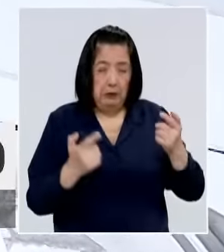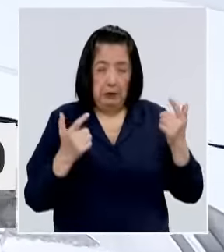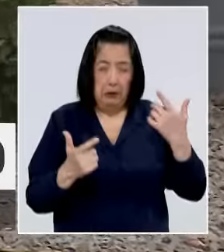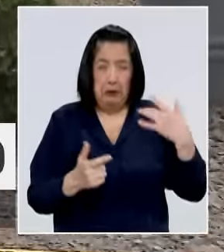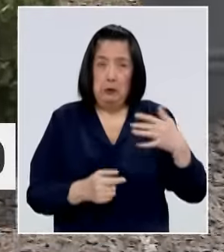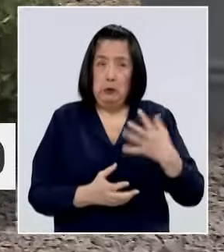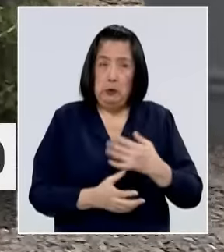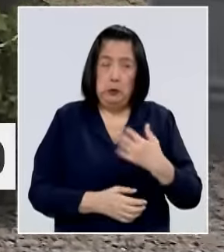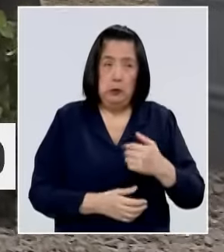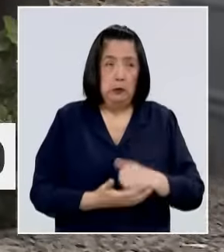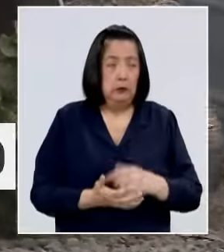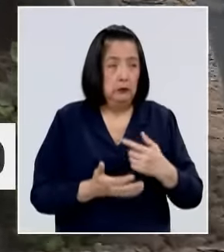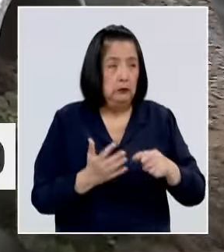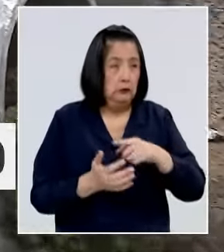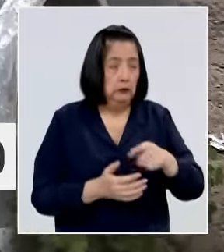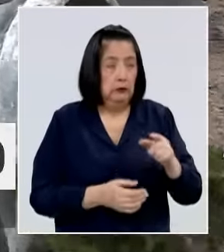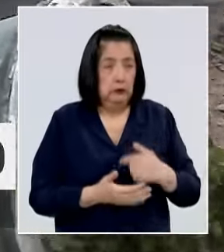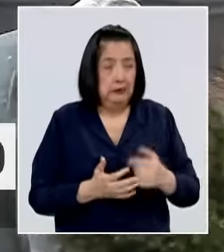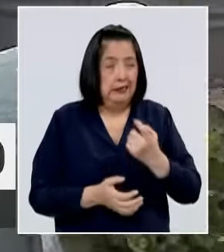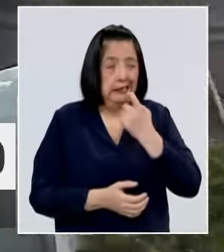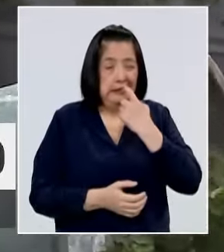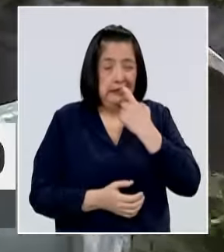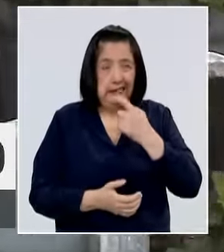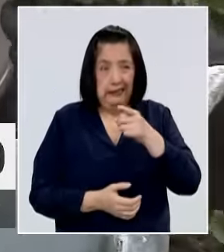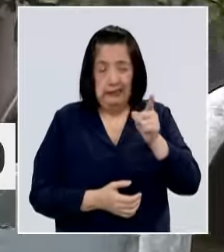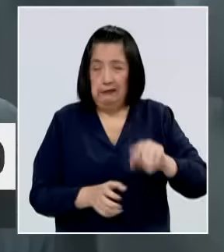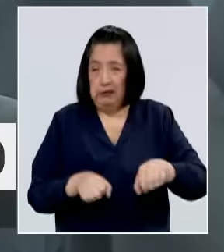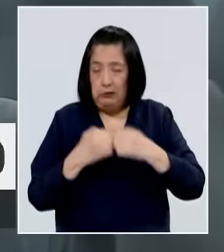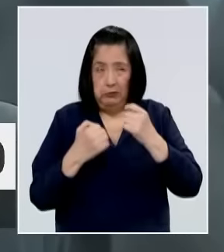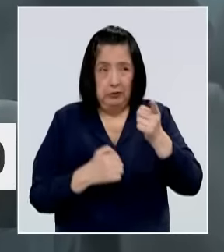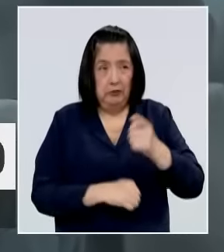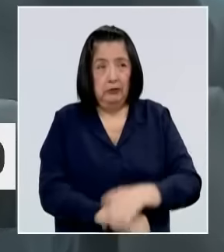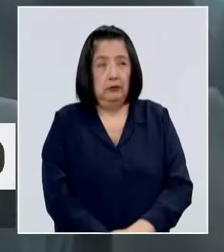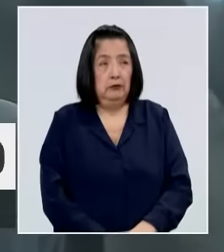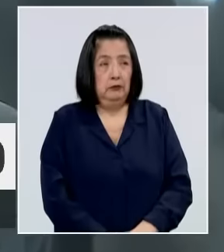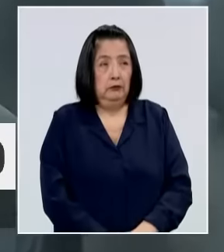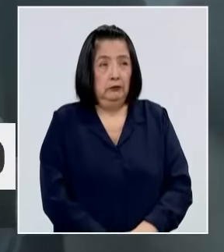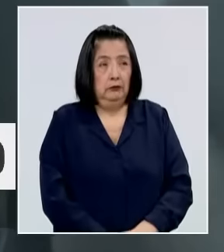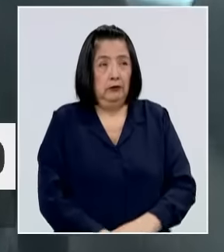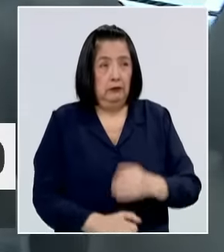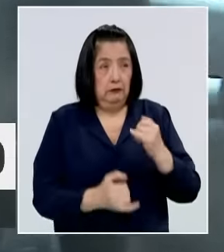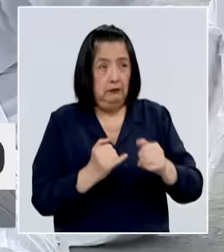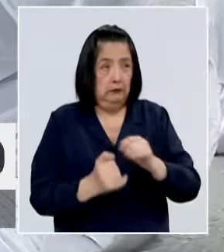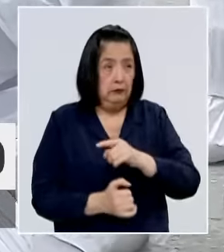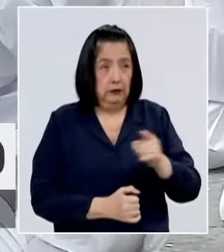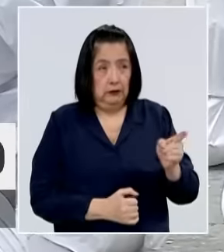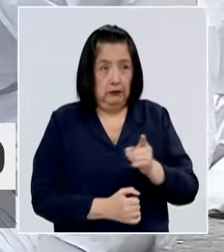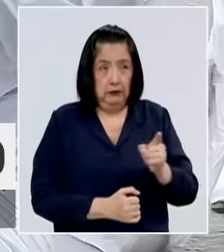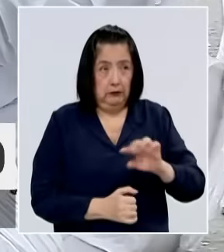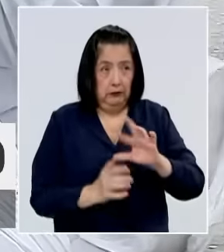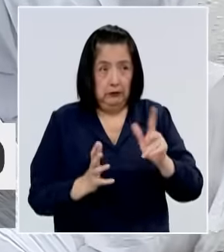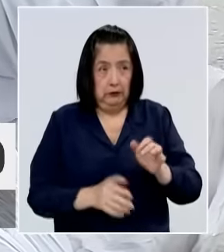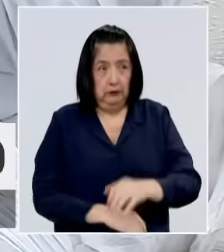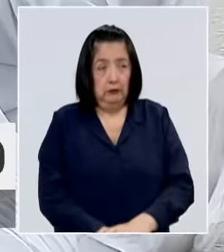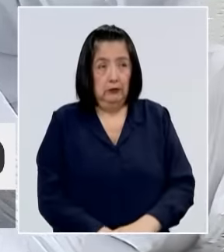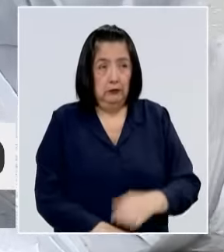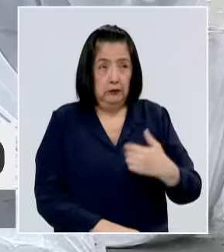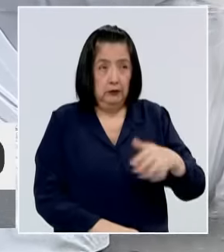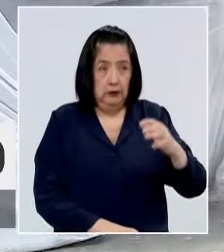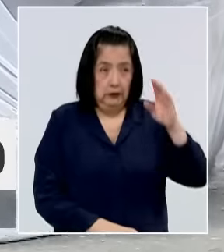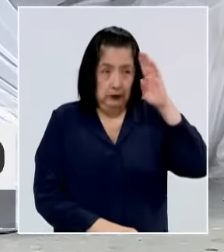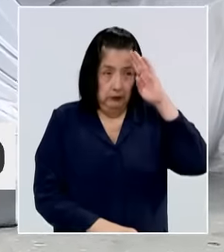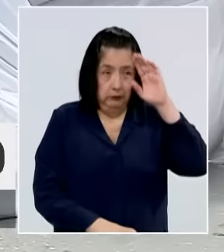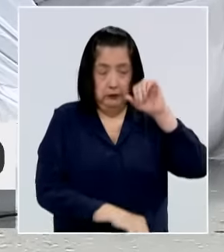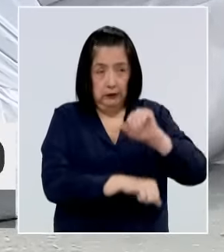impresionante que incluso destrozó el parabrisas del vehículo era el final para estos avesos criminales la policía los